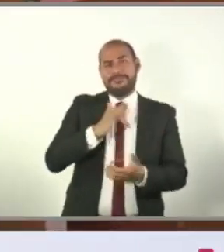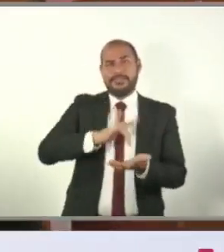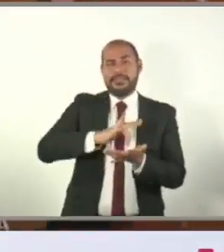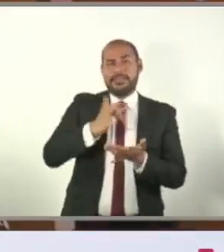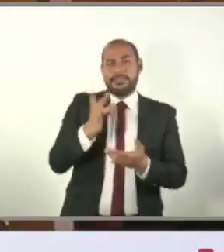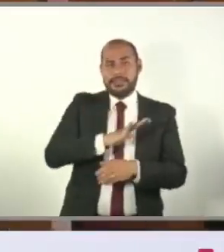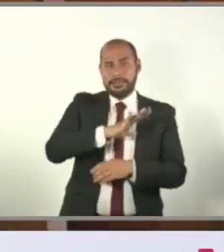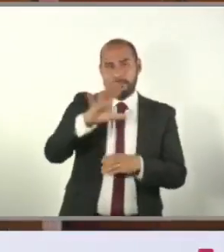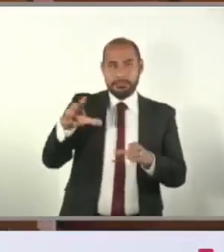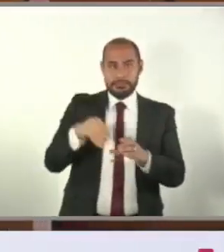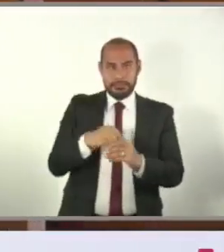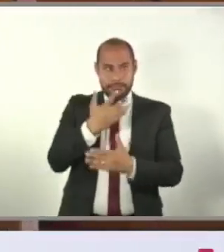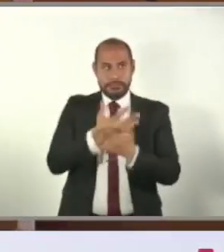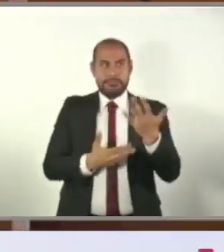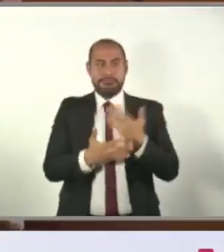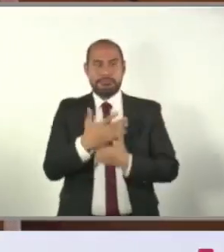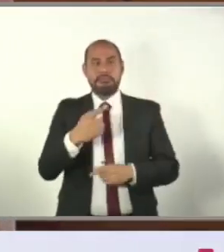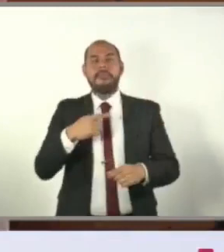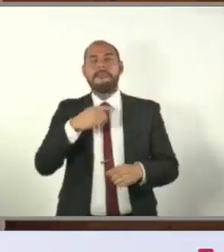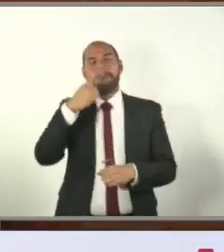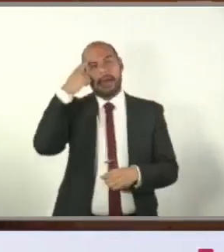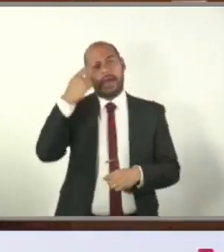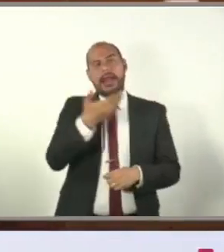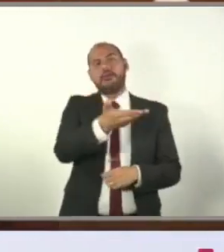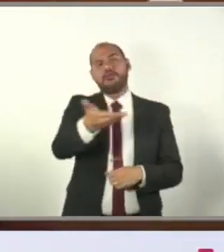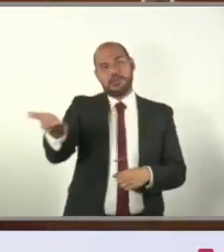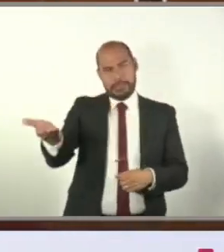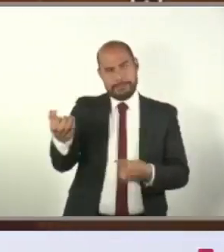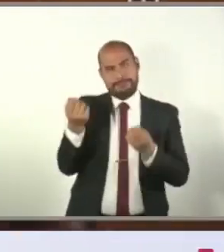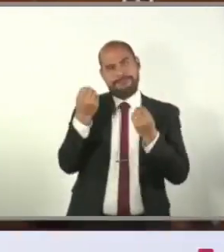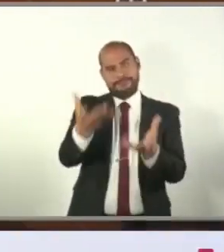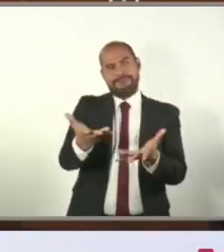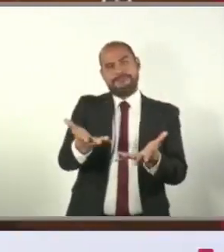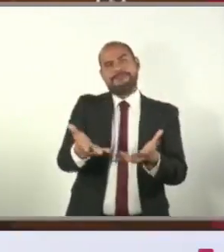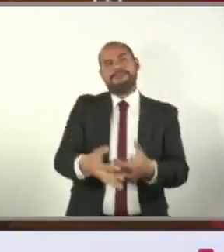todo lo que han hecho por ustedes.